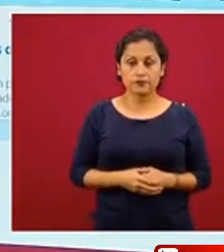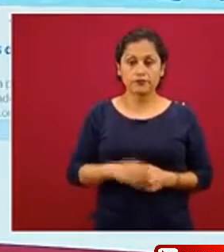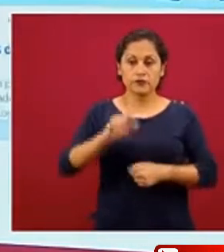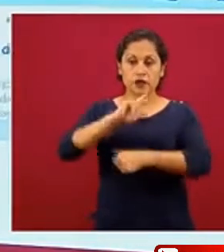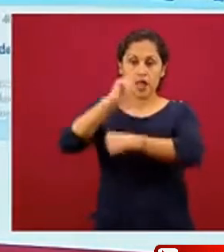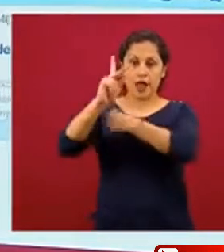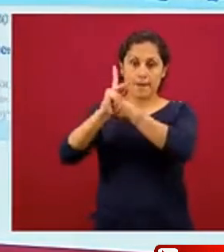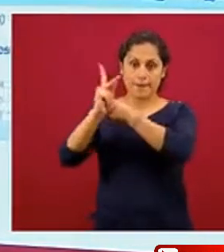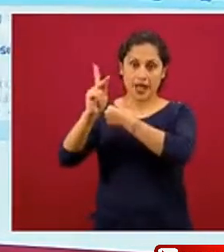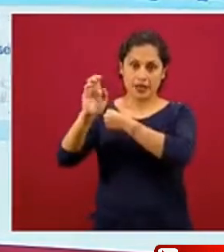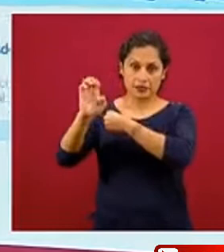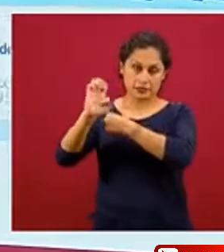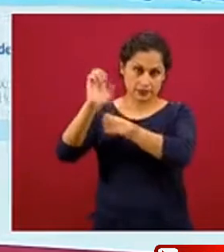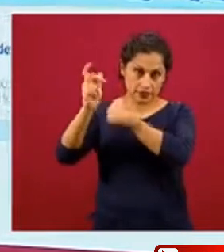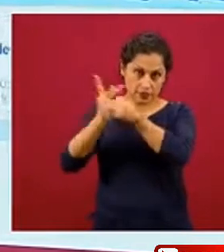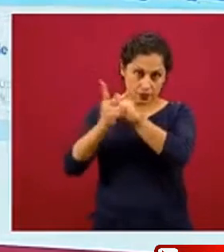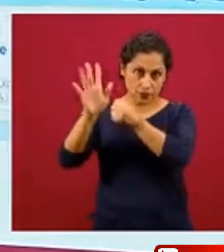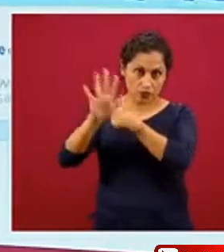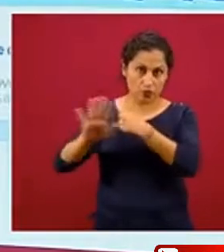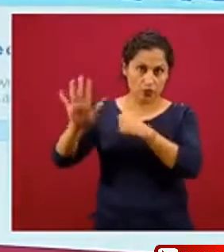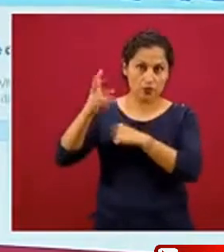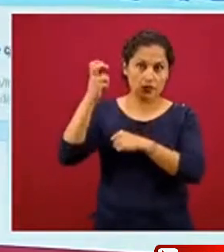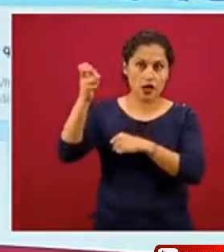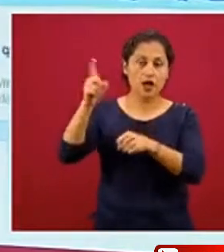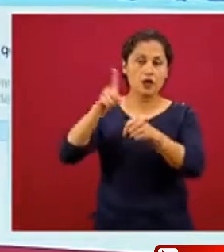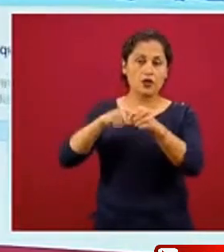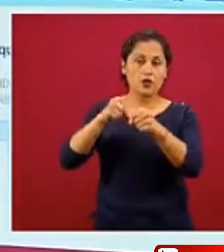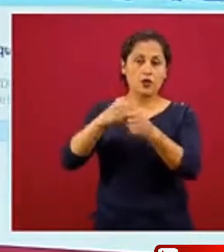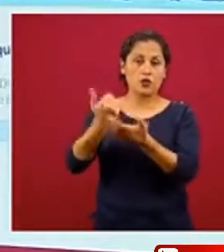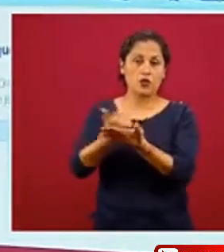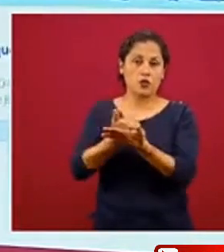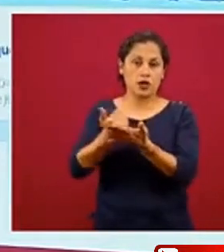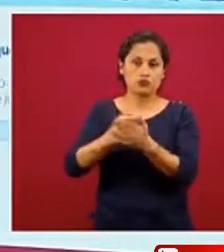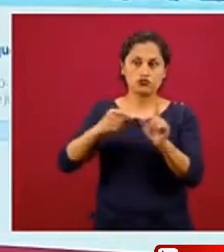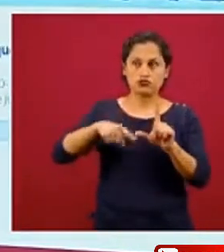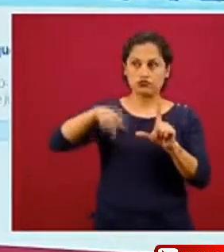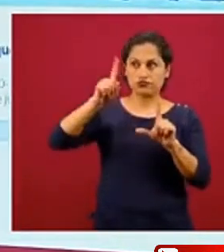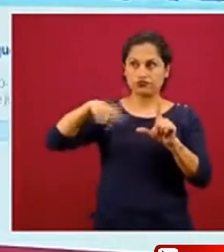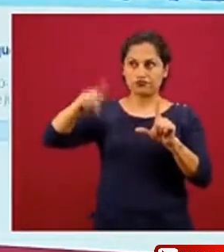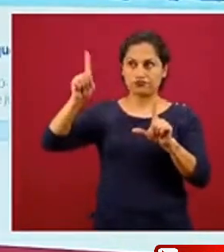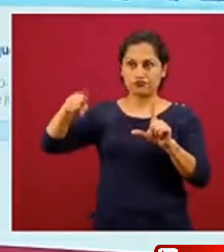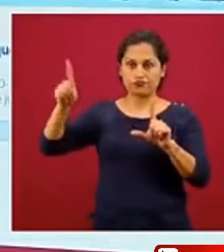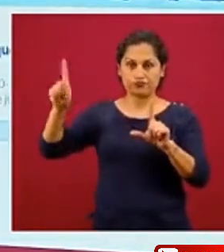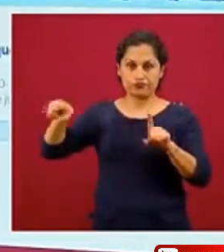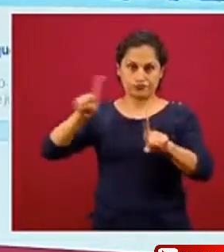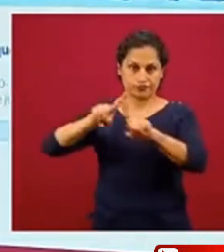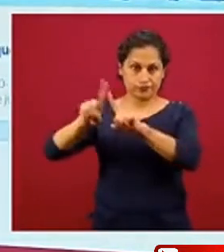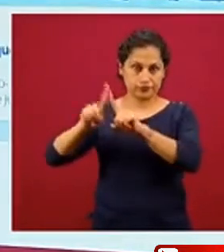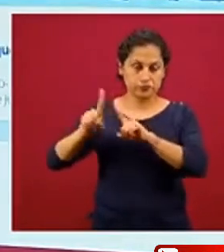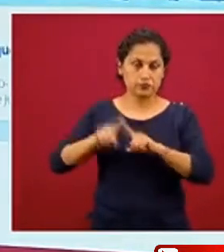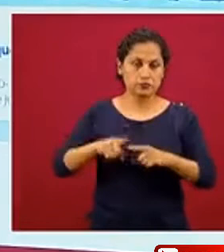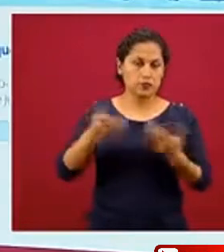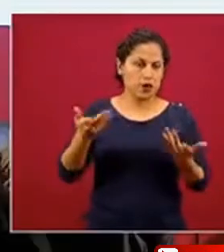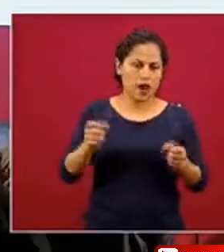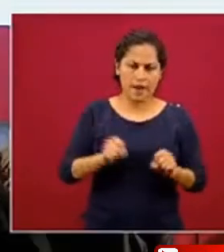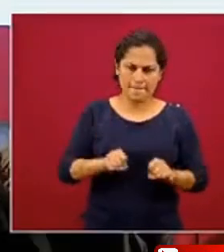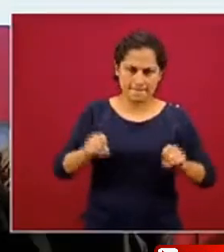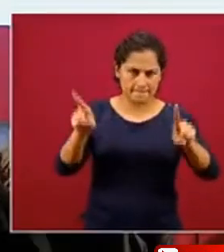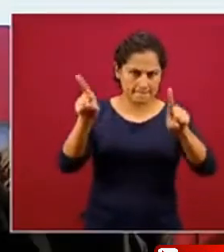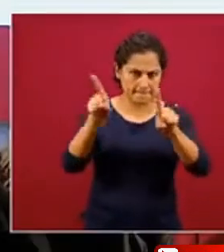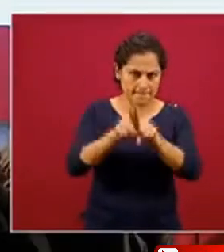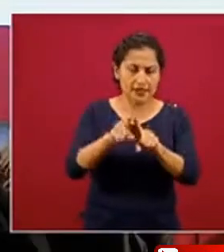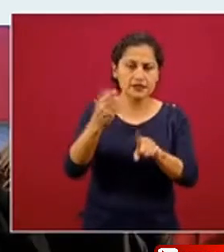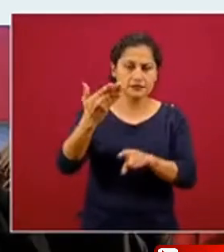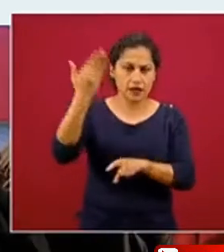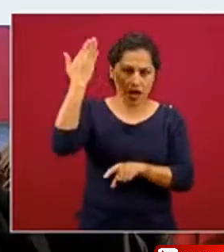Están pintados en color azul sus curvas epidémicas. La interpretación de las curvas es la misma que hemos estado